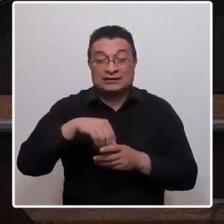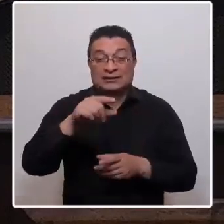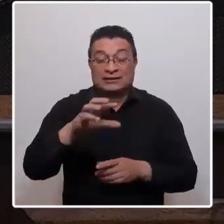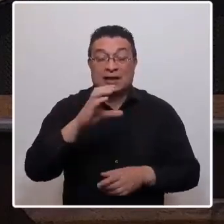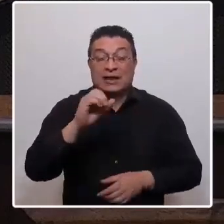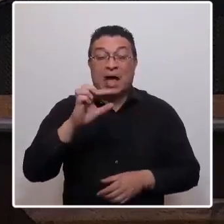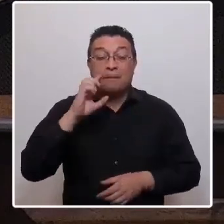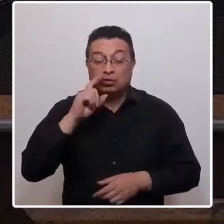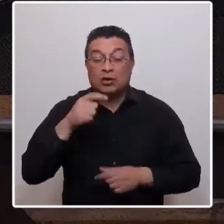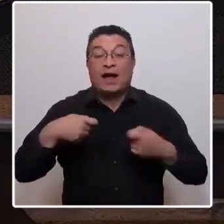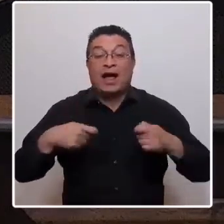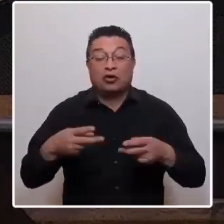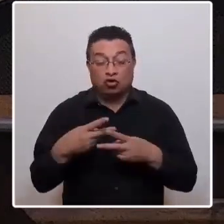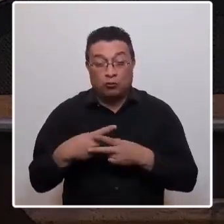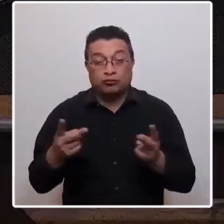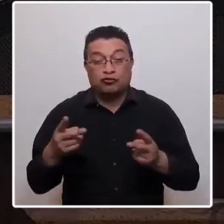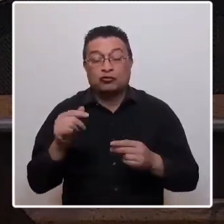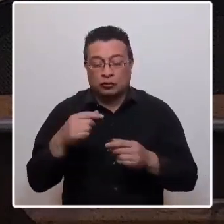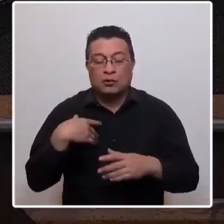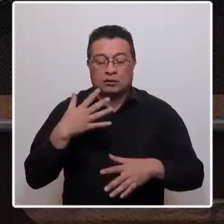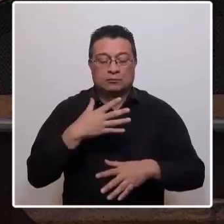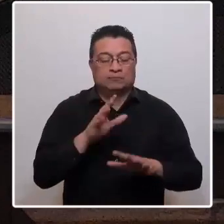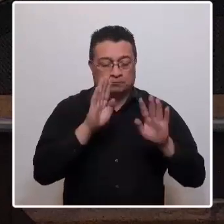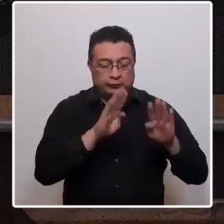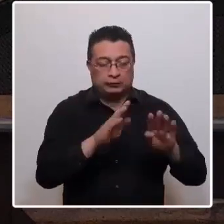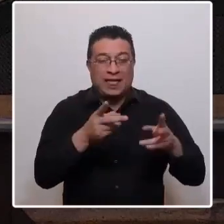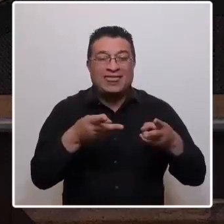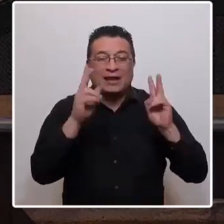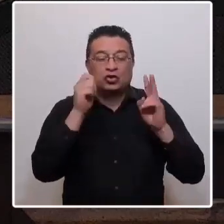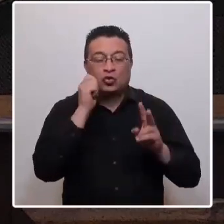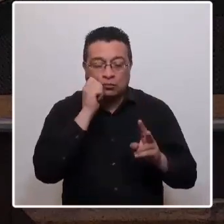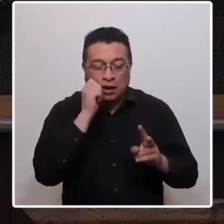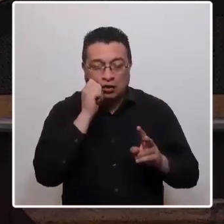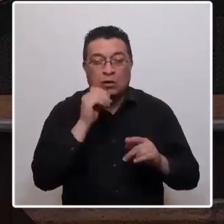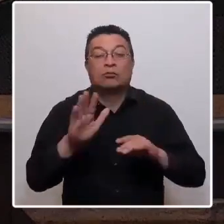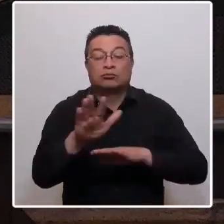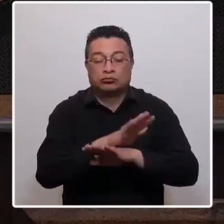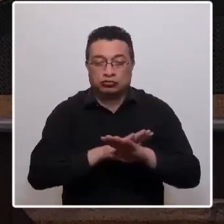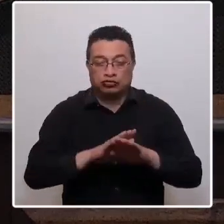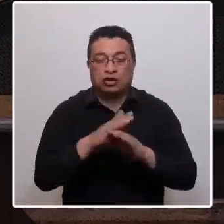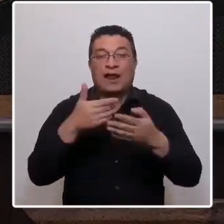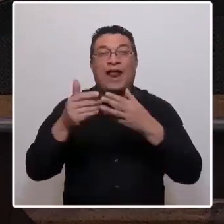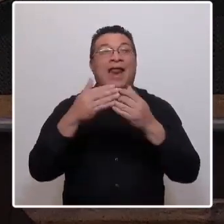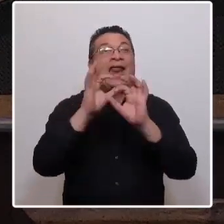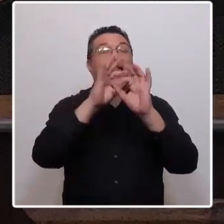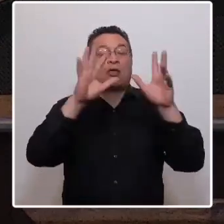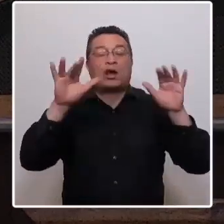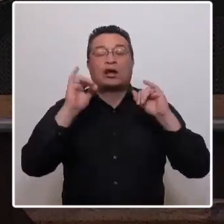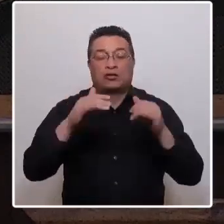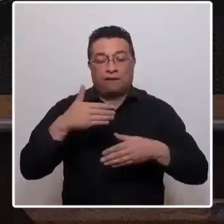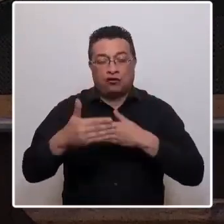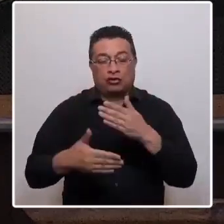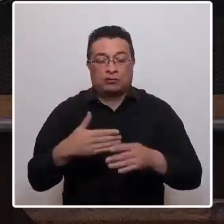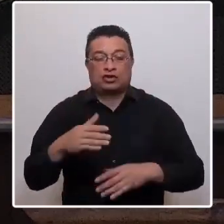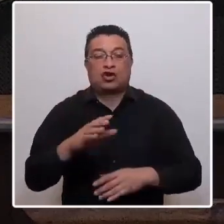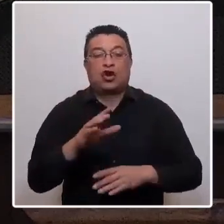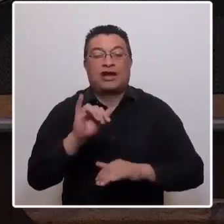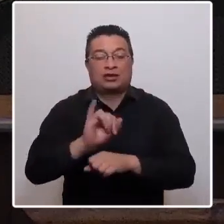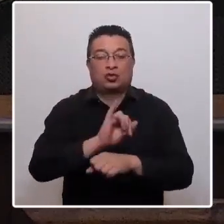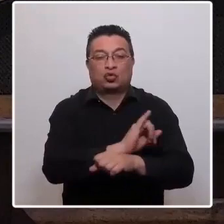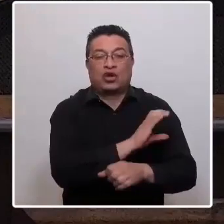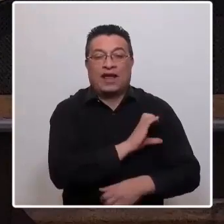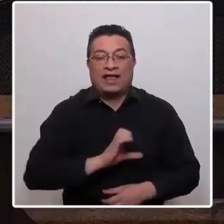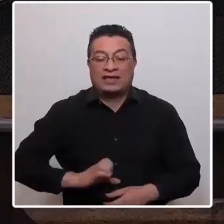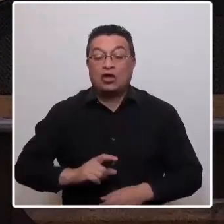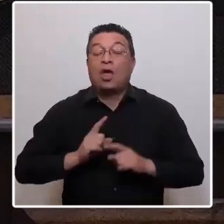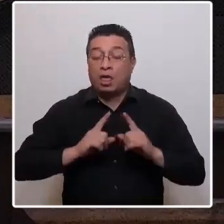público se orientará a la satisfacción de los derechos humanos, a la protección de la naturaleza y al funcionamiento de las instituciones del Estado. Uno podría también